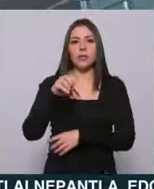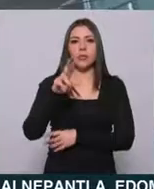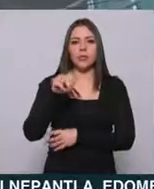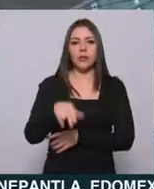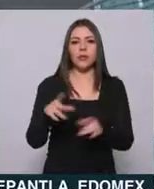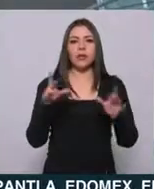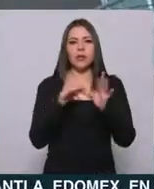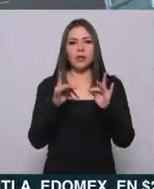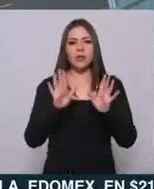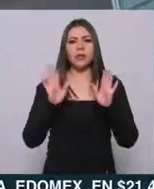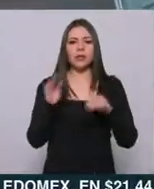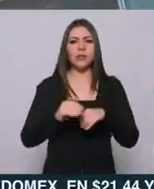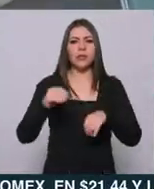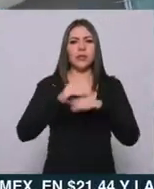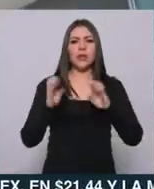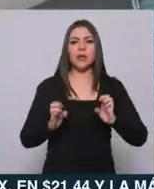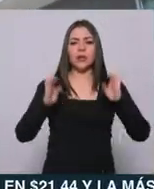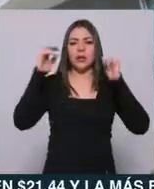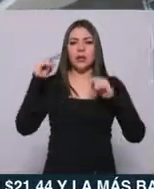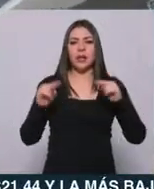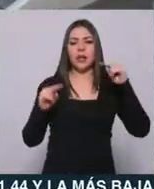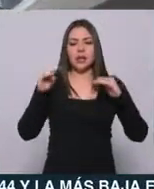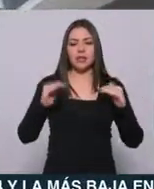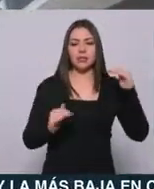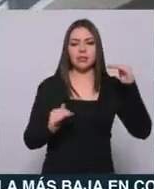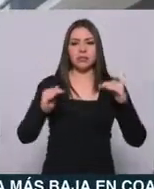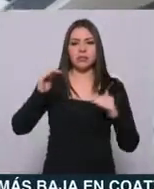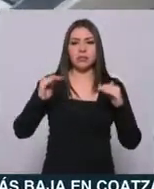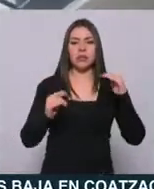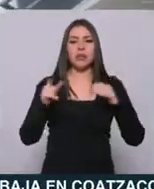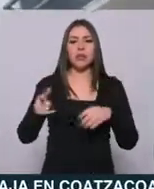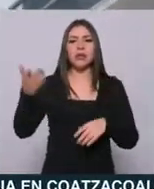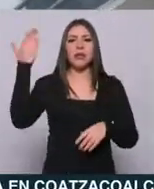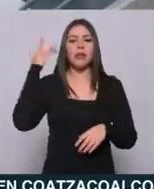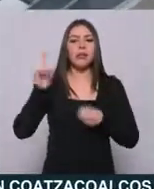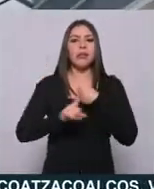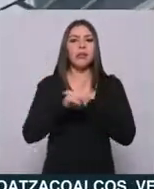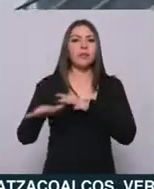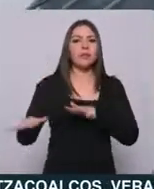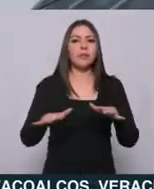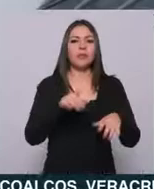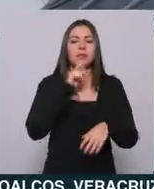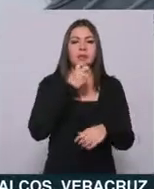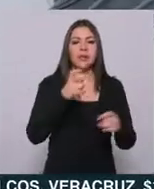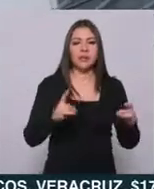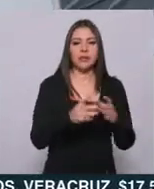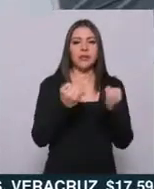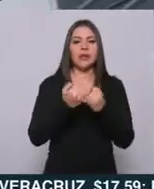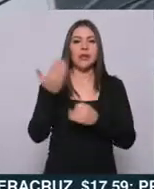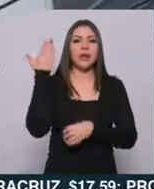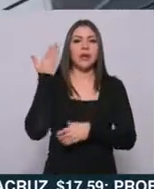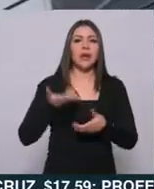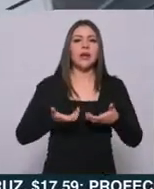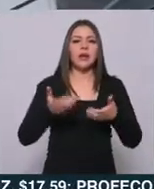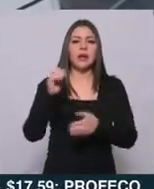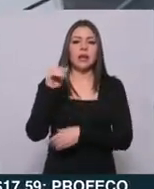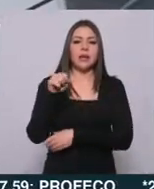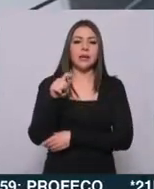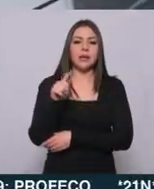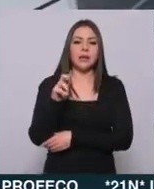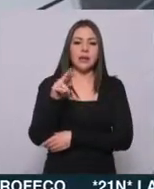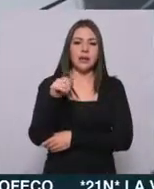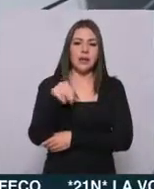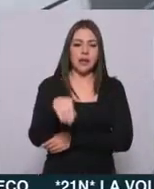han renivelado edificios que fueron afectados por el sismo por medio de este procedimiento, como los de Ámsterdam 21 y Culiacán